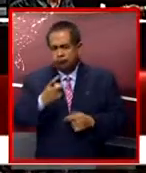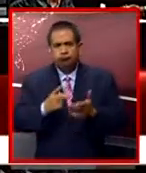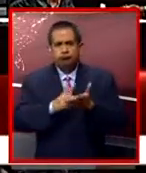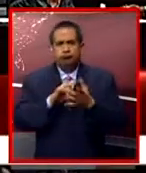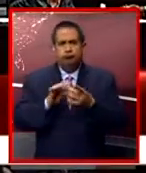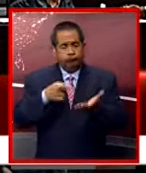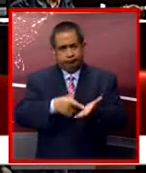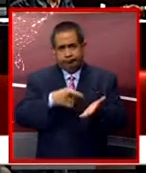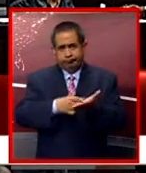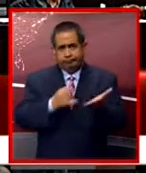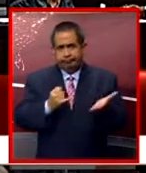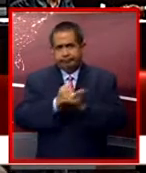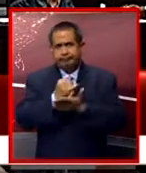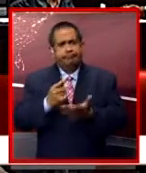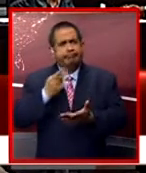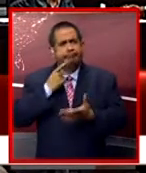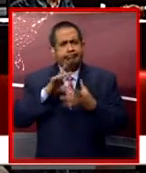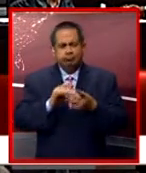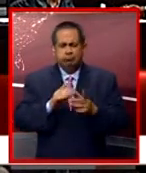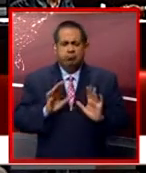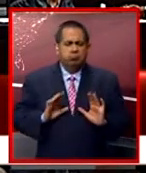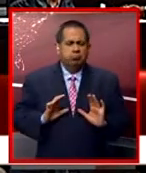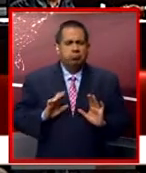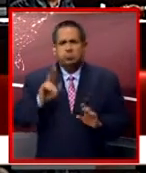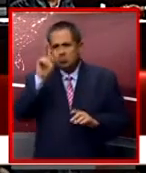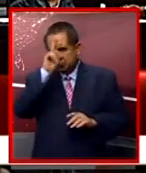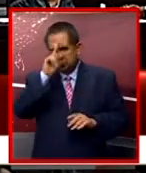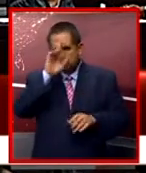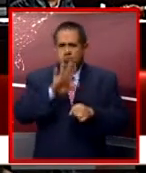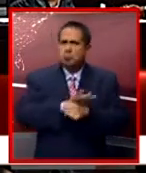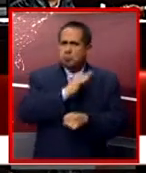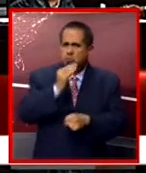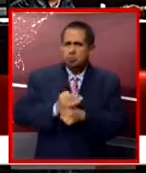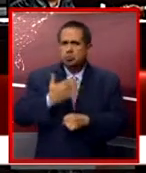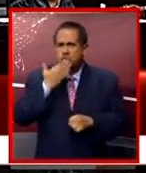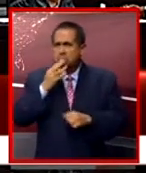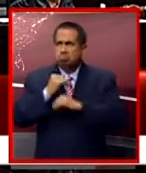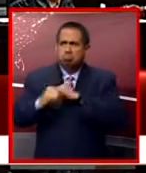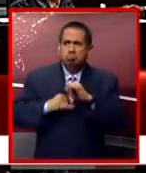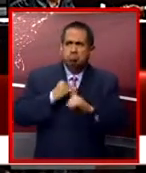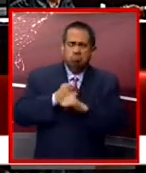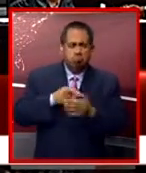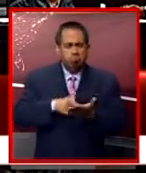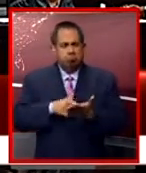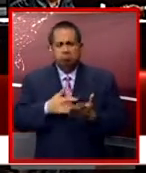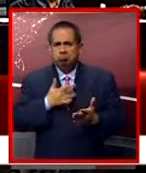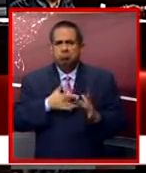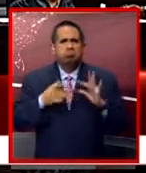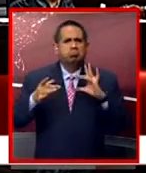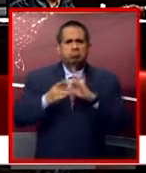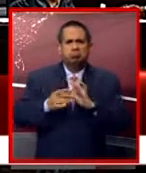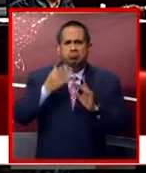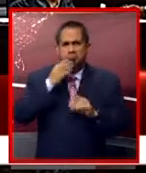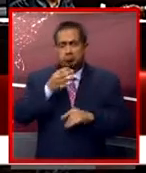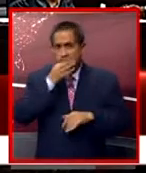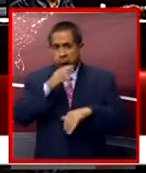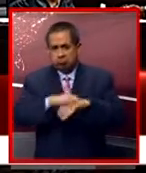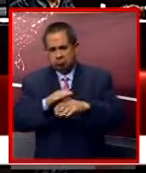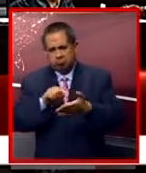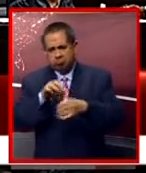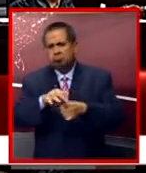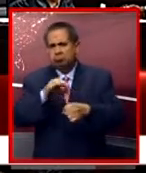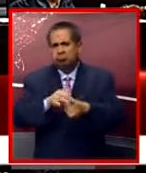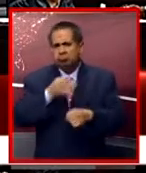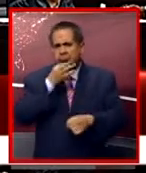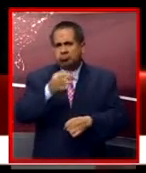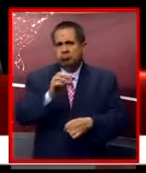el dictamen refleja una política fiscal prudente con un crecimiento económico acorde al contexto económico internacional, y adelantó el sentido de su voto.